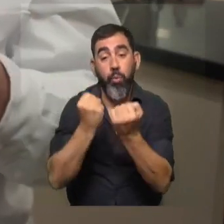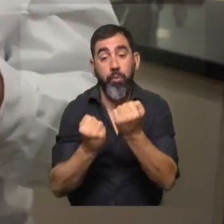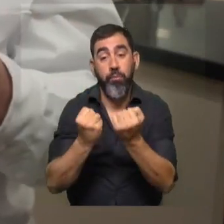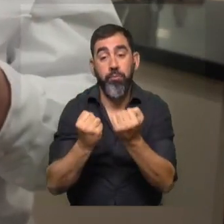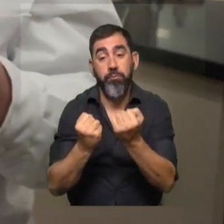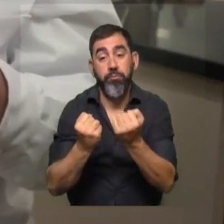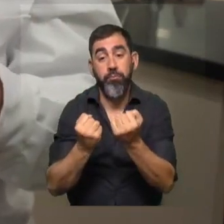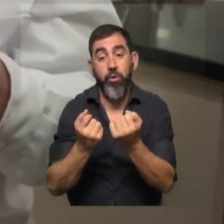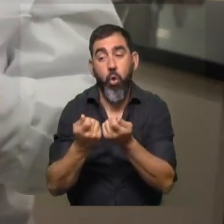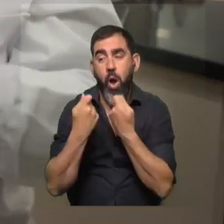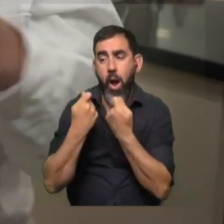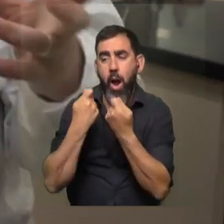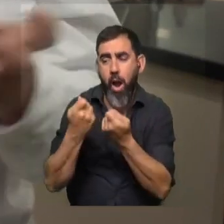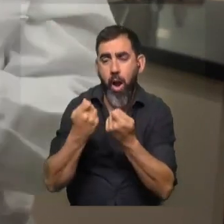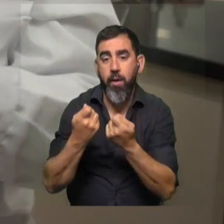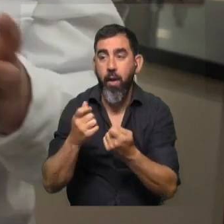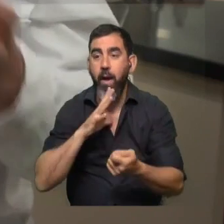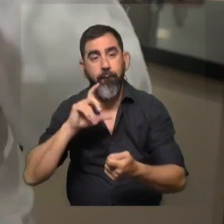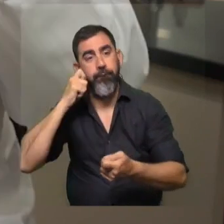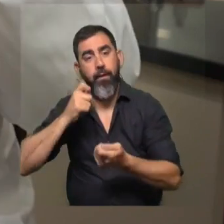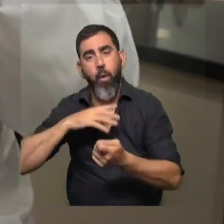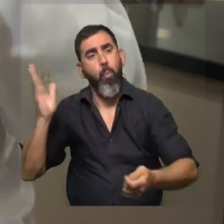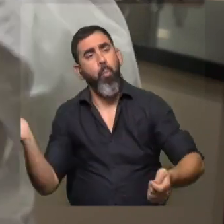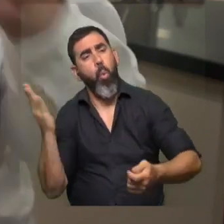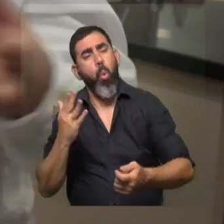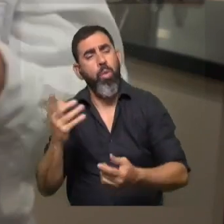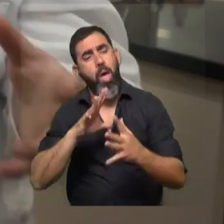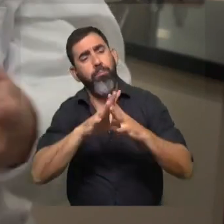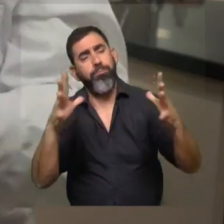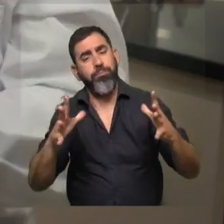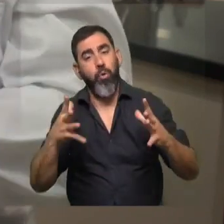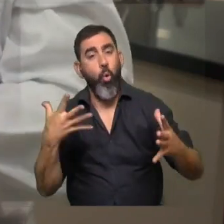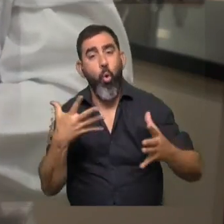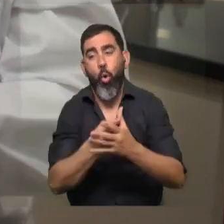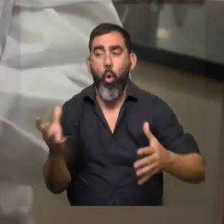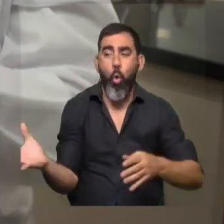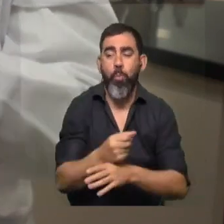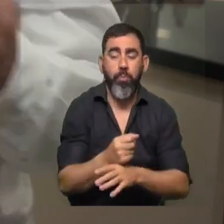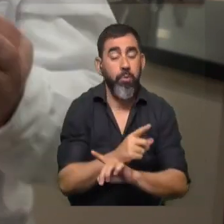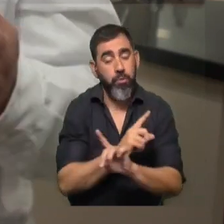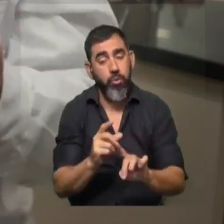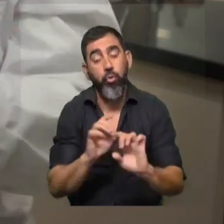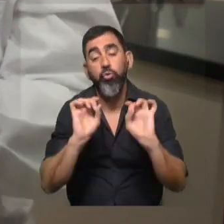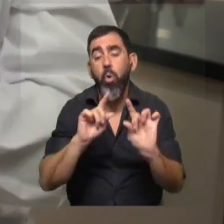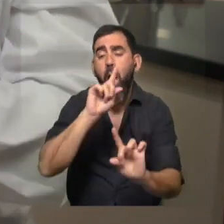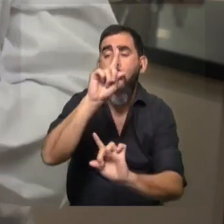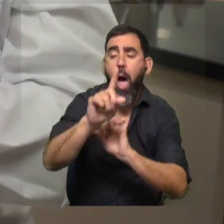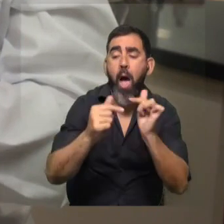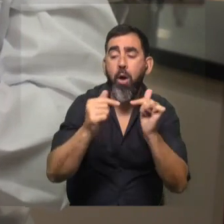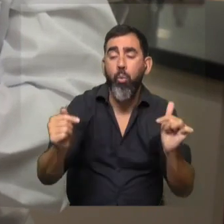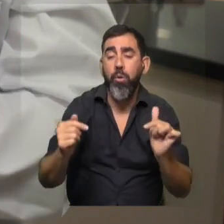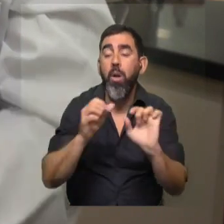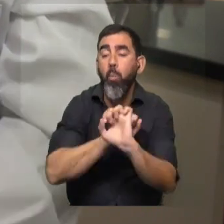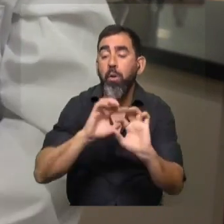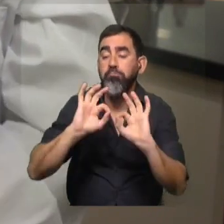poco del modelo de consumismo de, bueno, mirá esta línea, la cantidad de productos que tiene y necesito comprarlos todos, sino que con una línea acotada poder